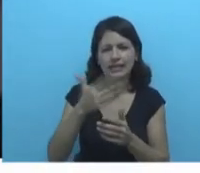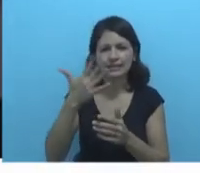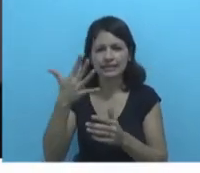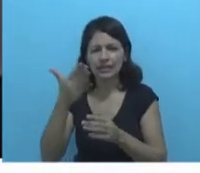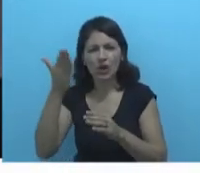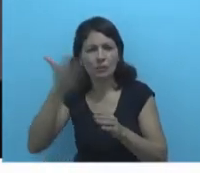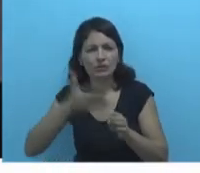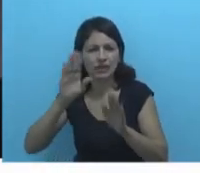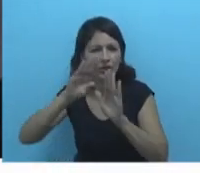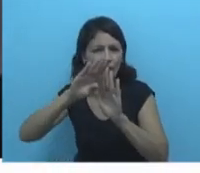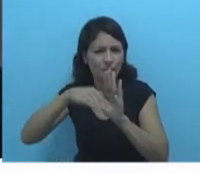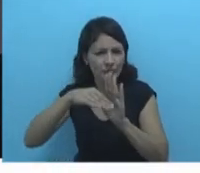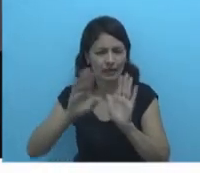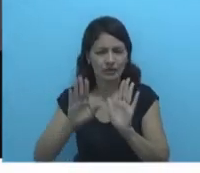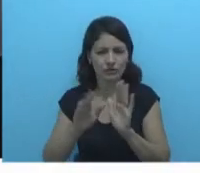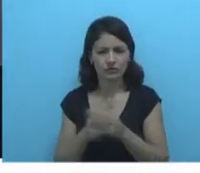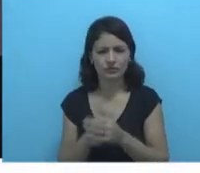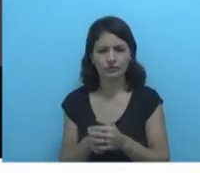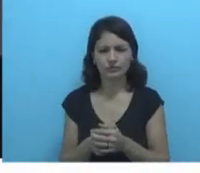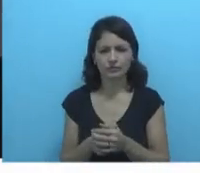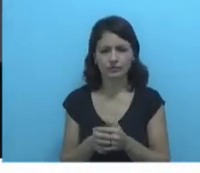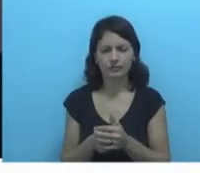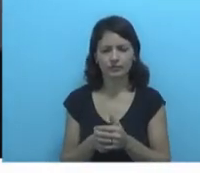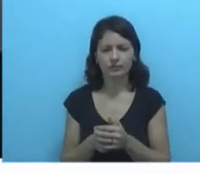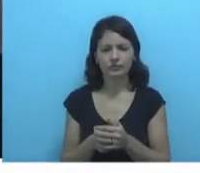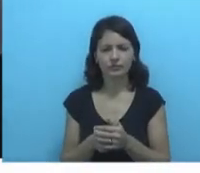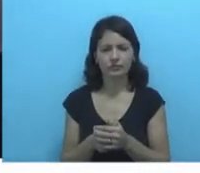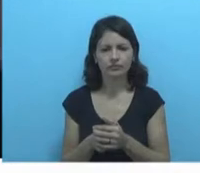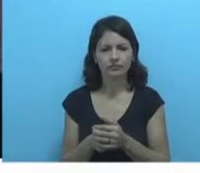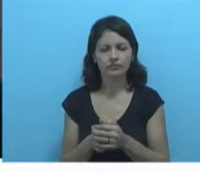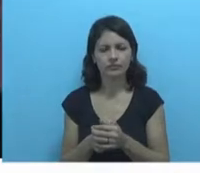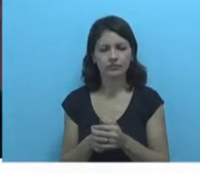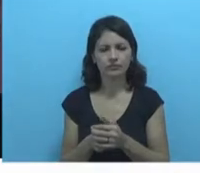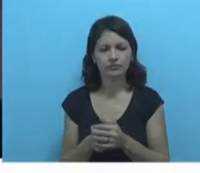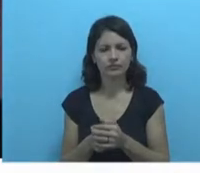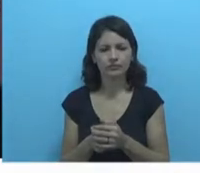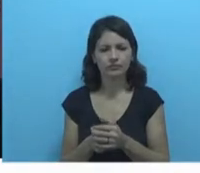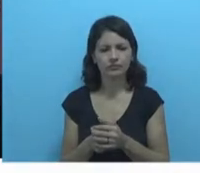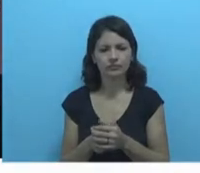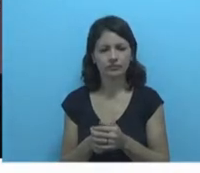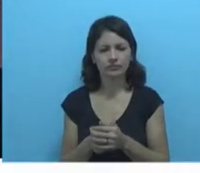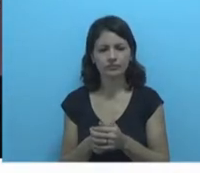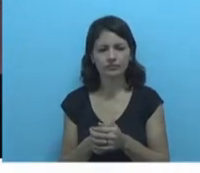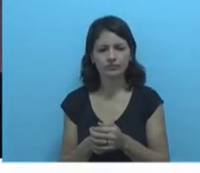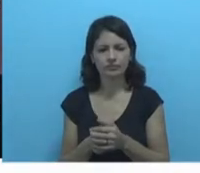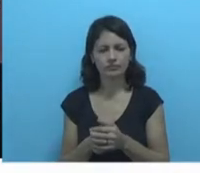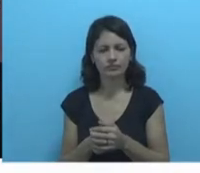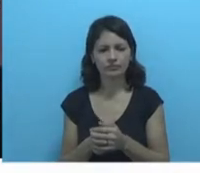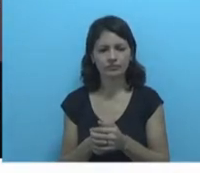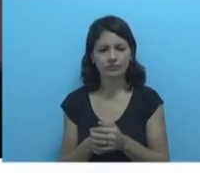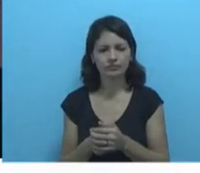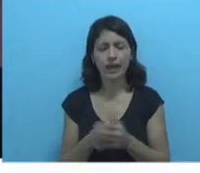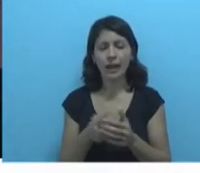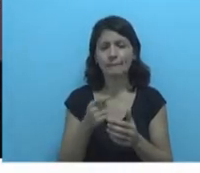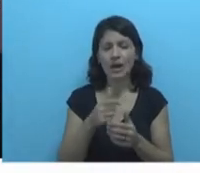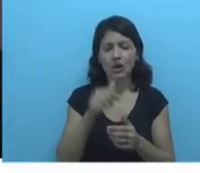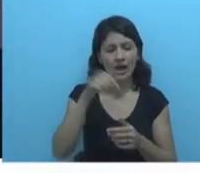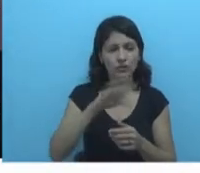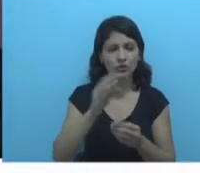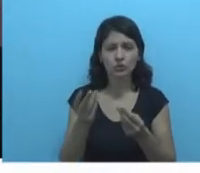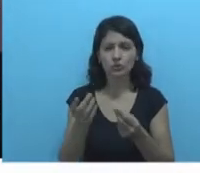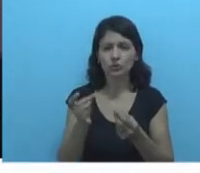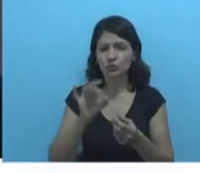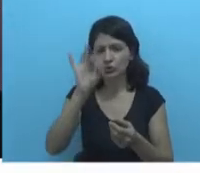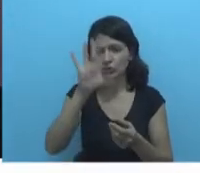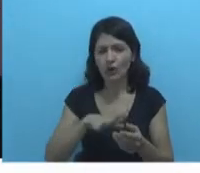menos, al que proveen actualmente 3 empresas que, como publicó La Nación, están sospechadas desde hace más de una década